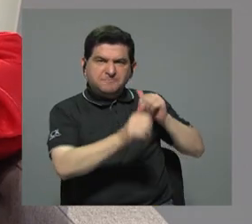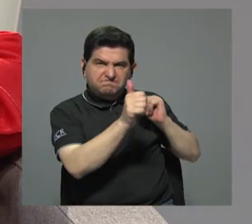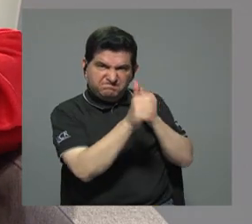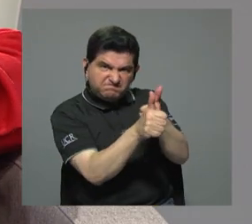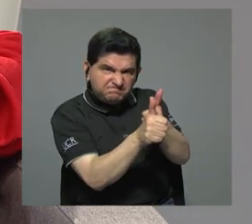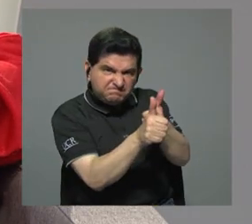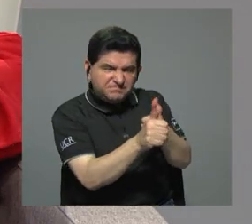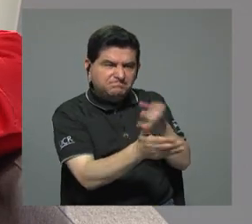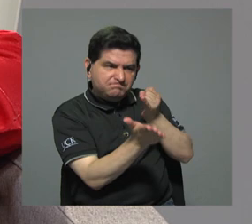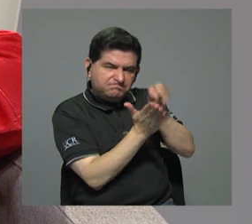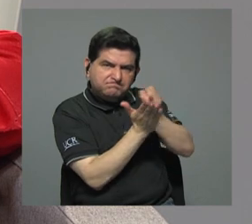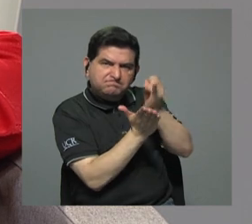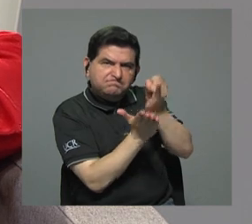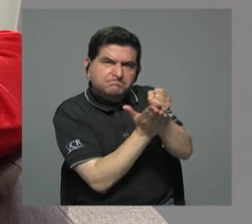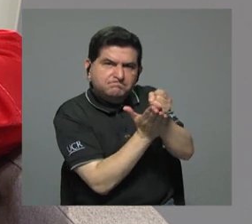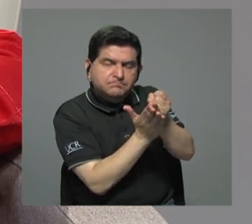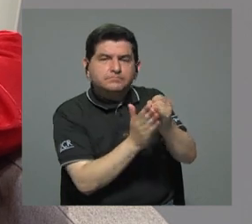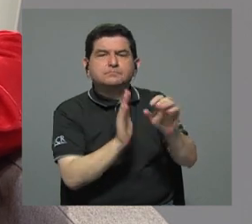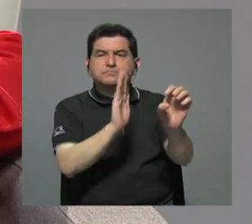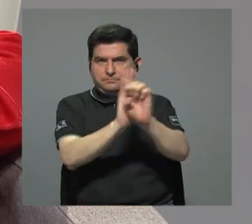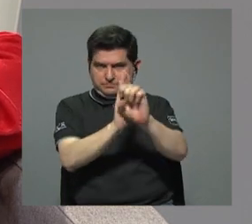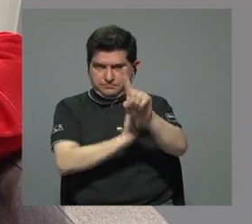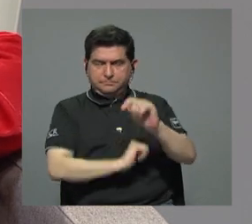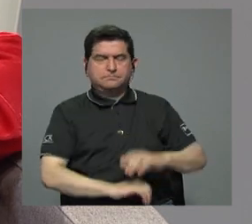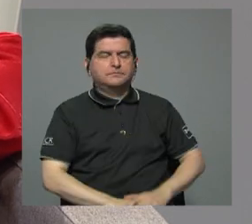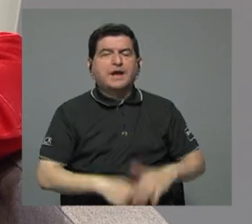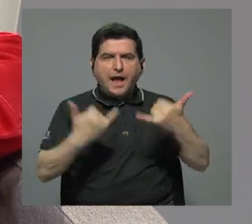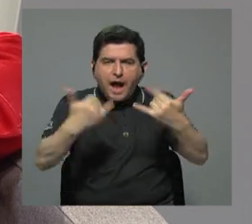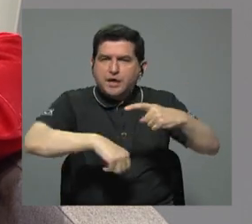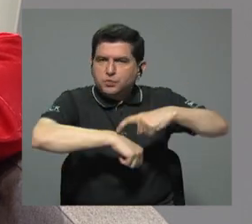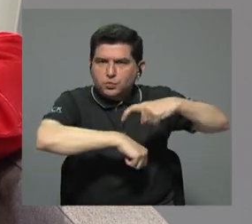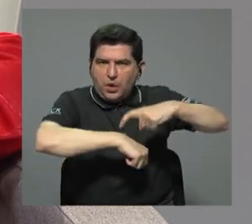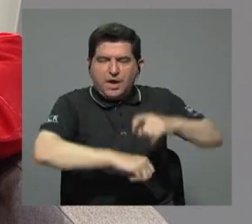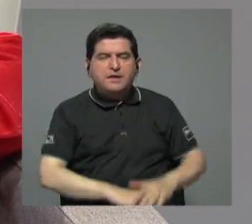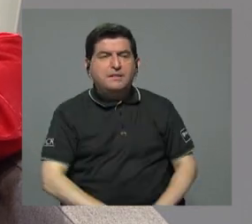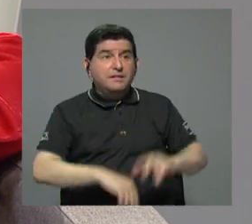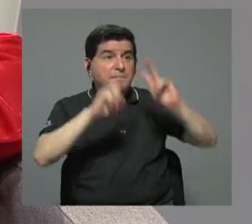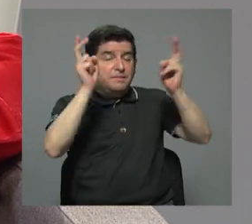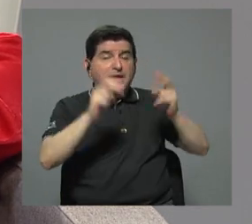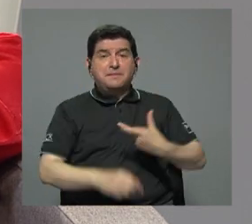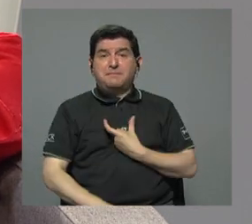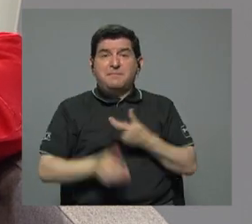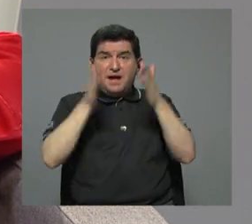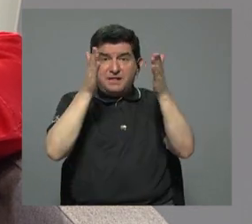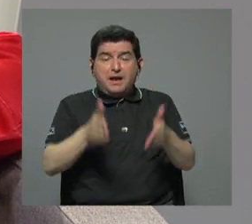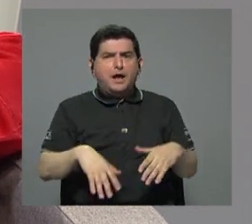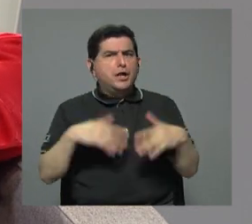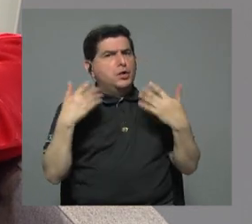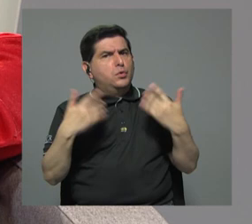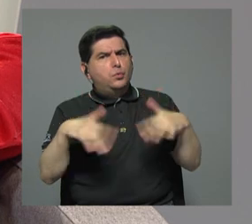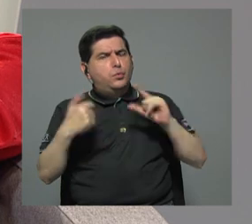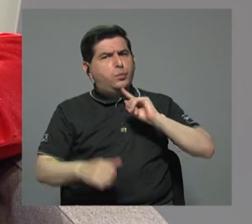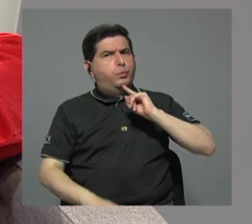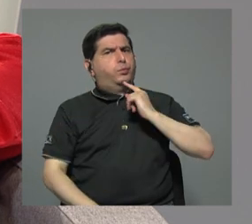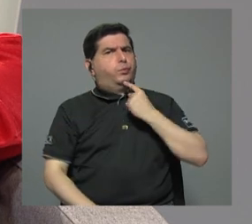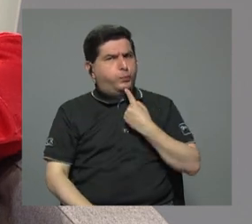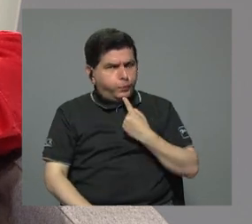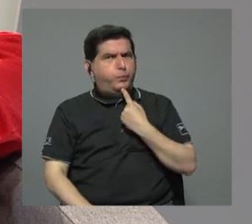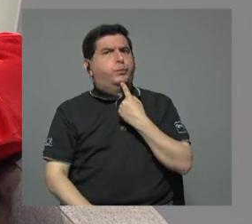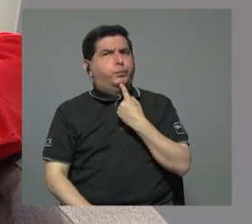y la investigación por ejemplo en este momento el tema de los alcaldes fue sumamente serio decir